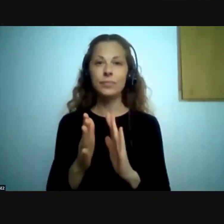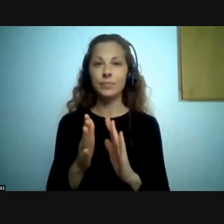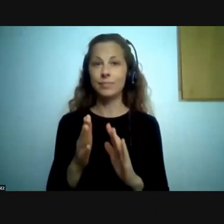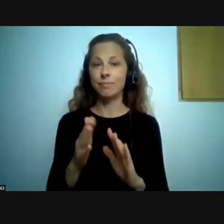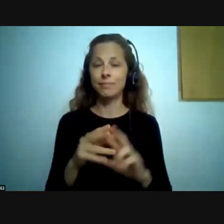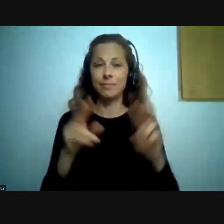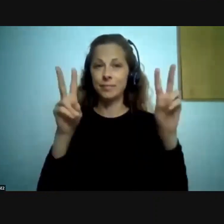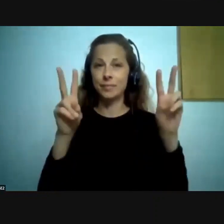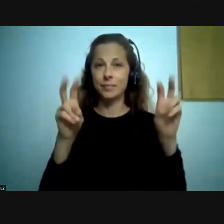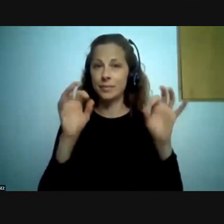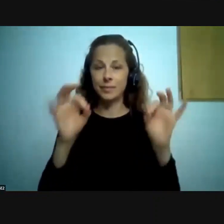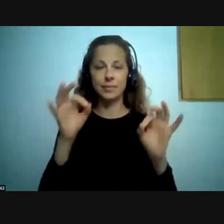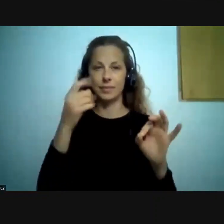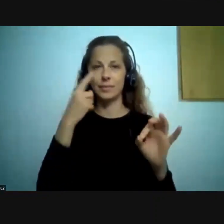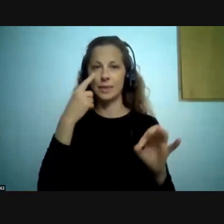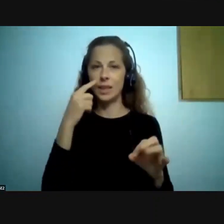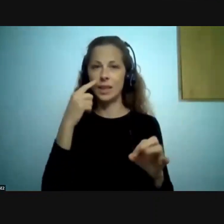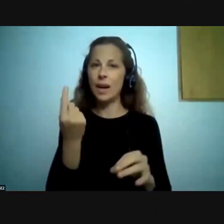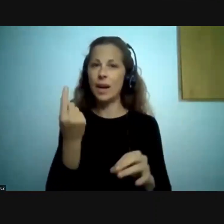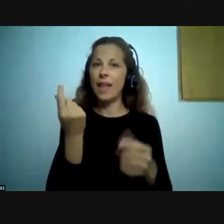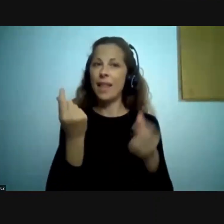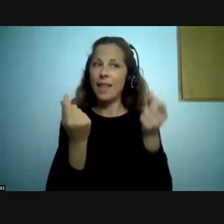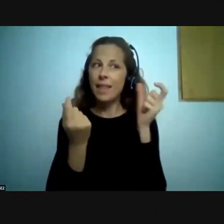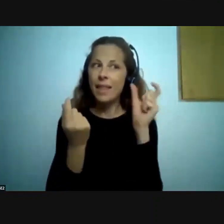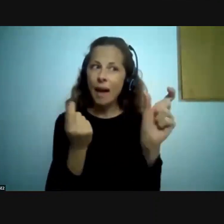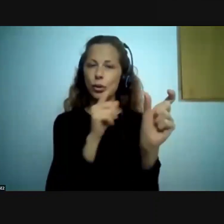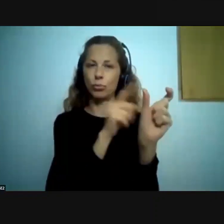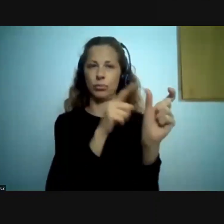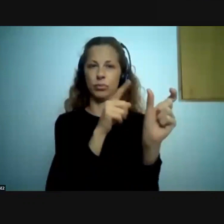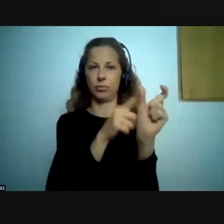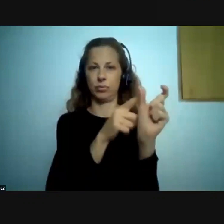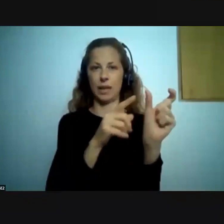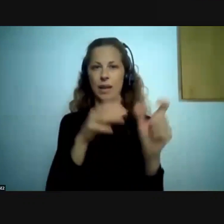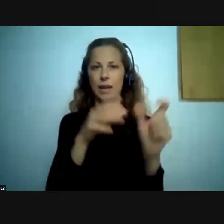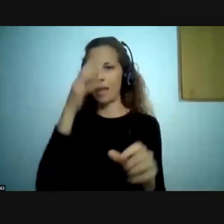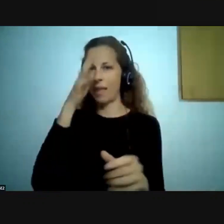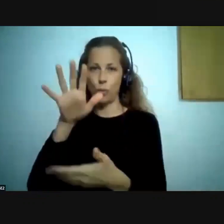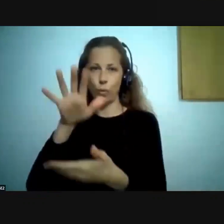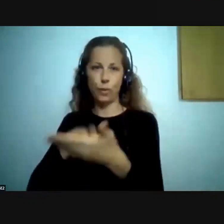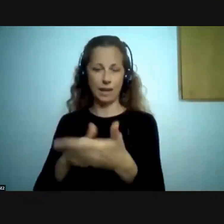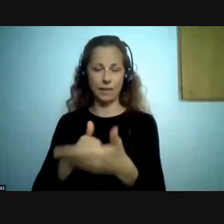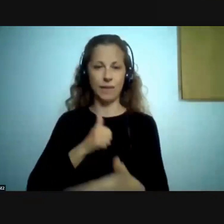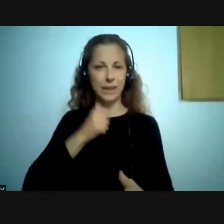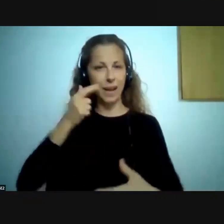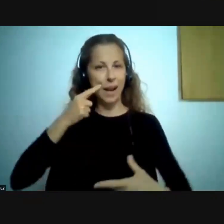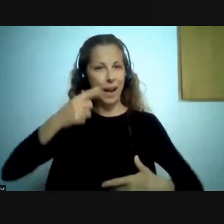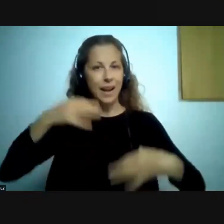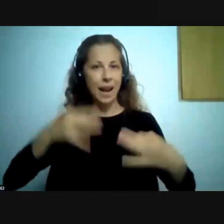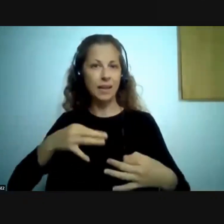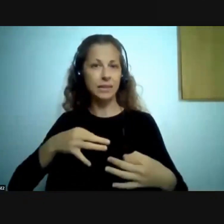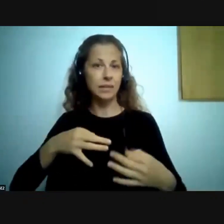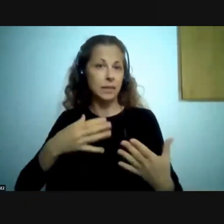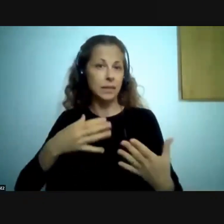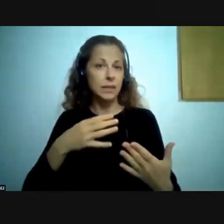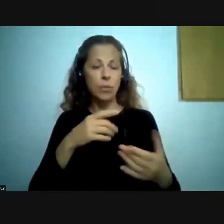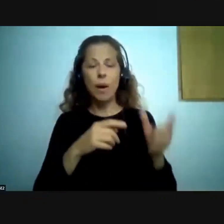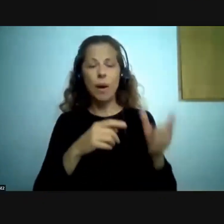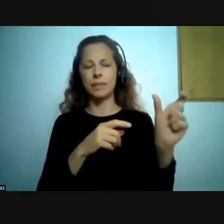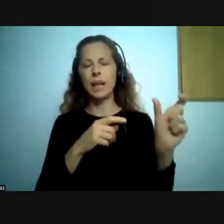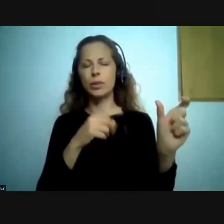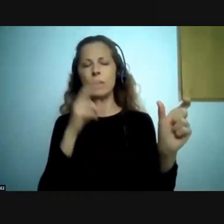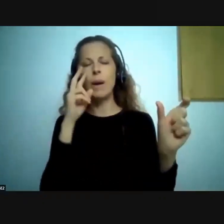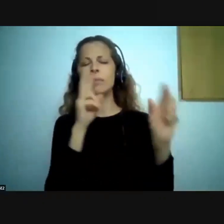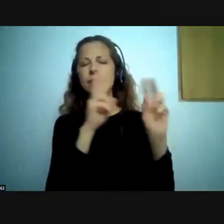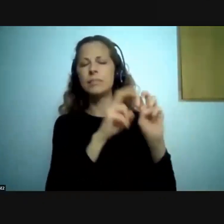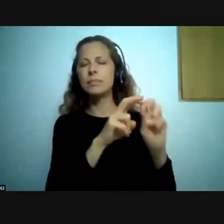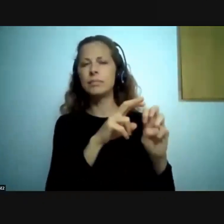de cuestionar ese dato con el dato de las denuncias falsas reales, de hablar de que solo denuncia, es decir, no